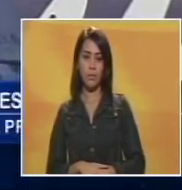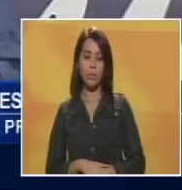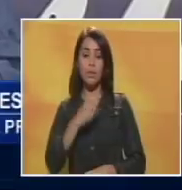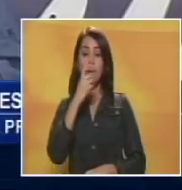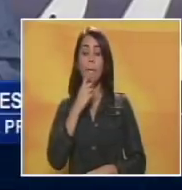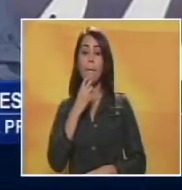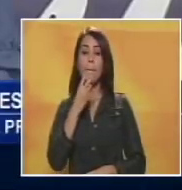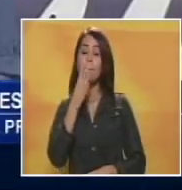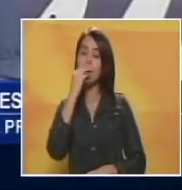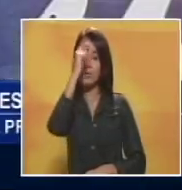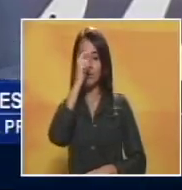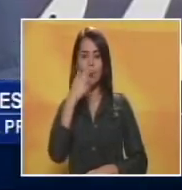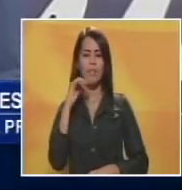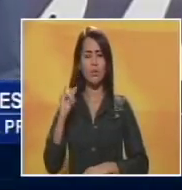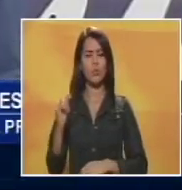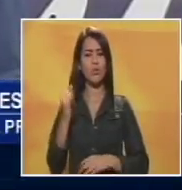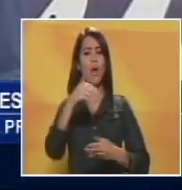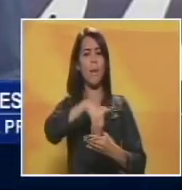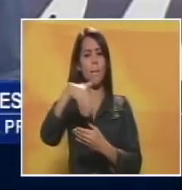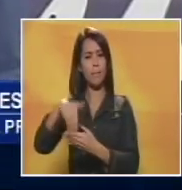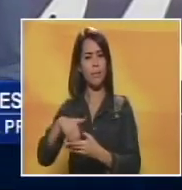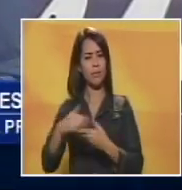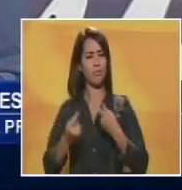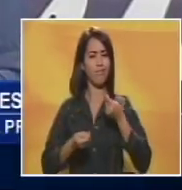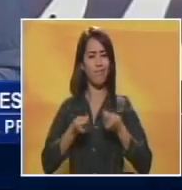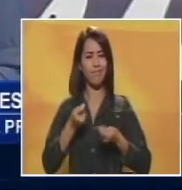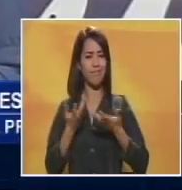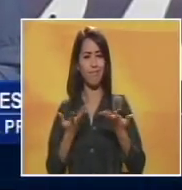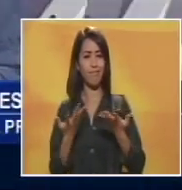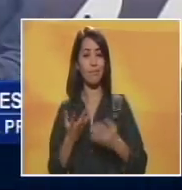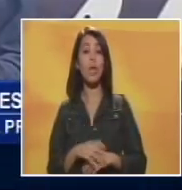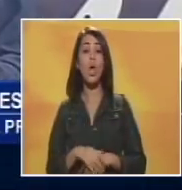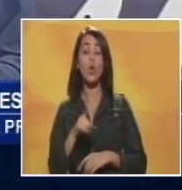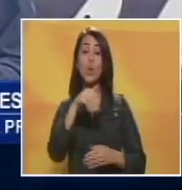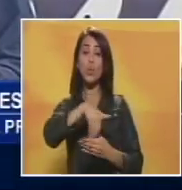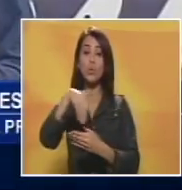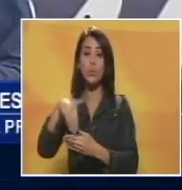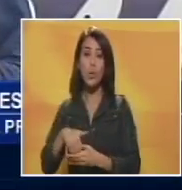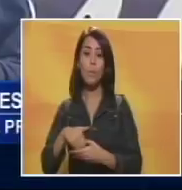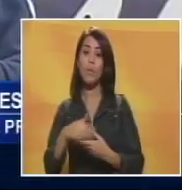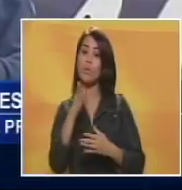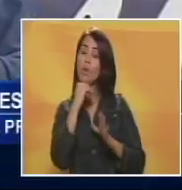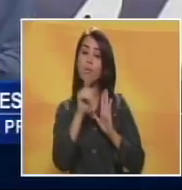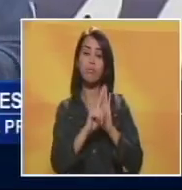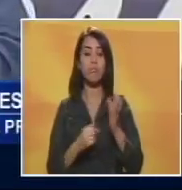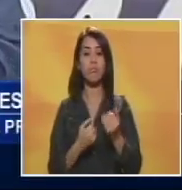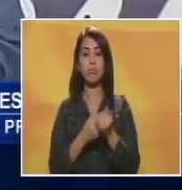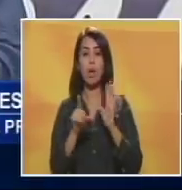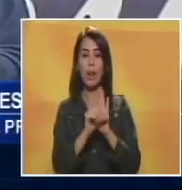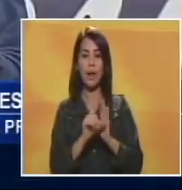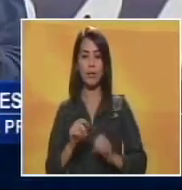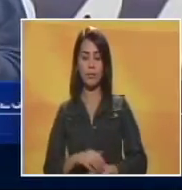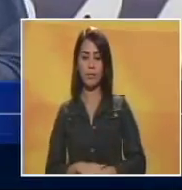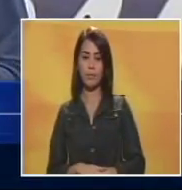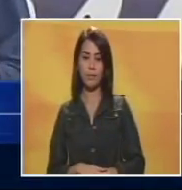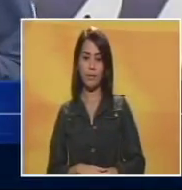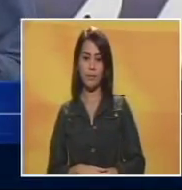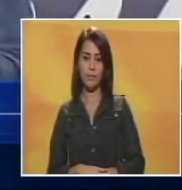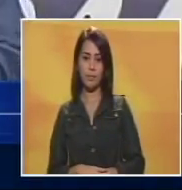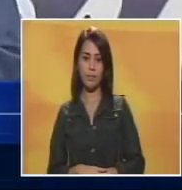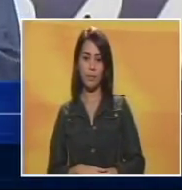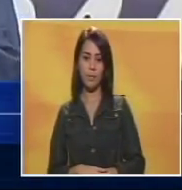Y es por ello que no es un planteamiento lo que nosotros venimos a hacer aquí. Venimos a hacer un reclamo.